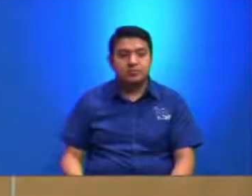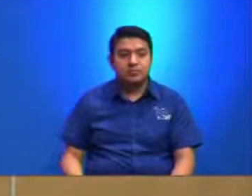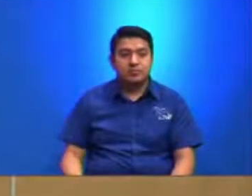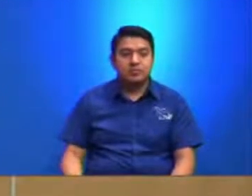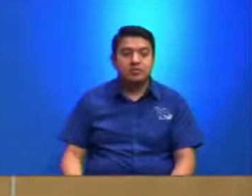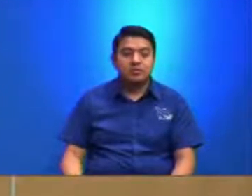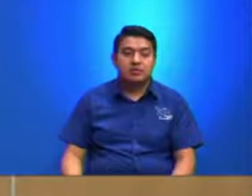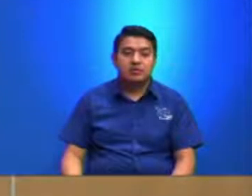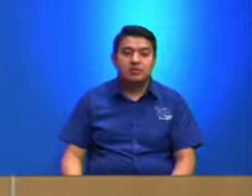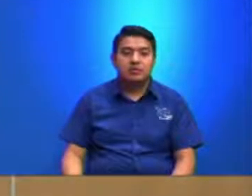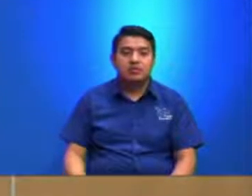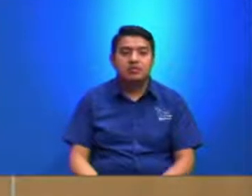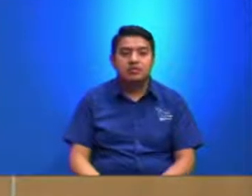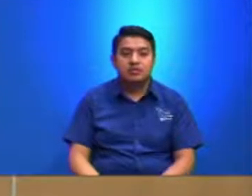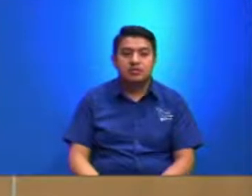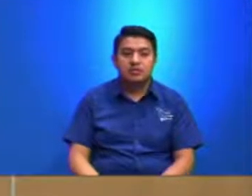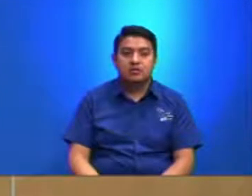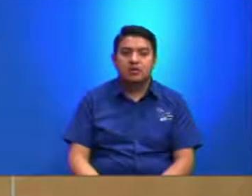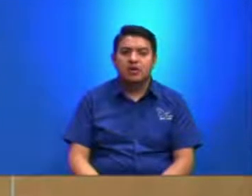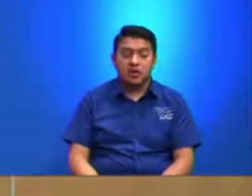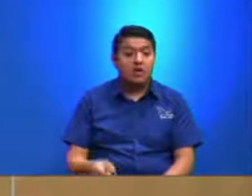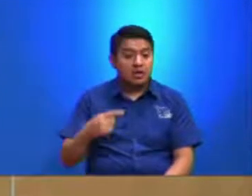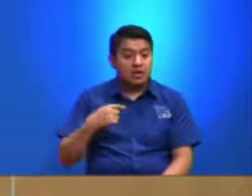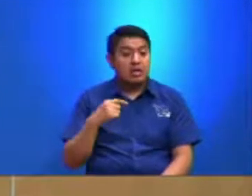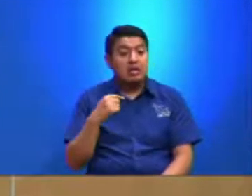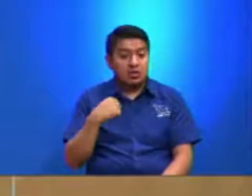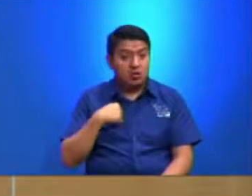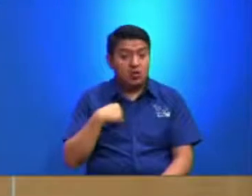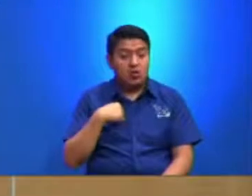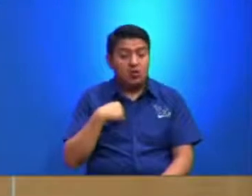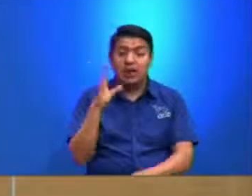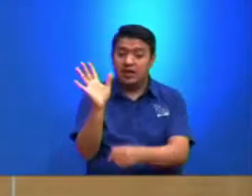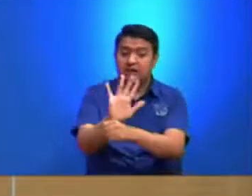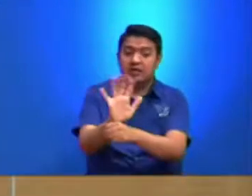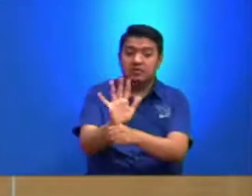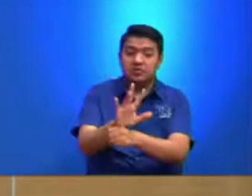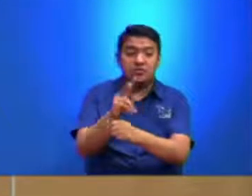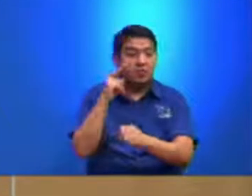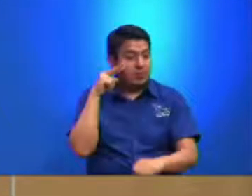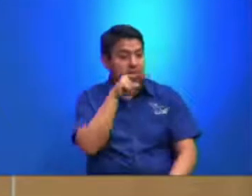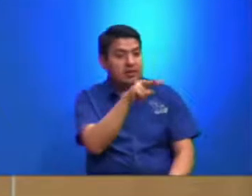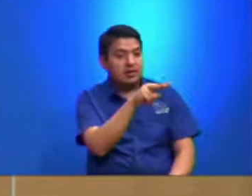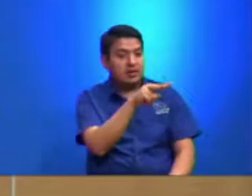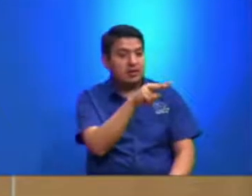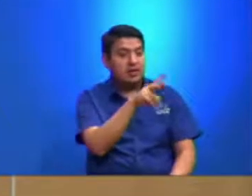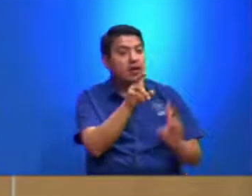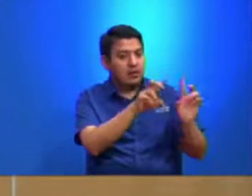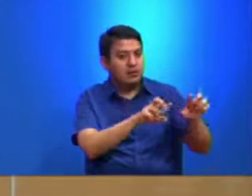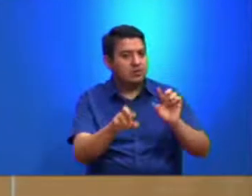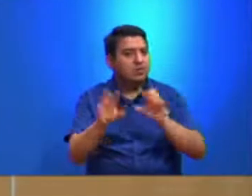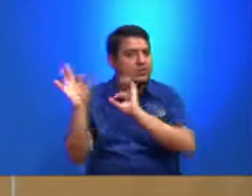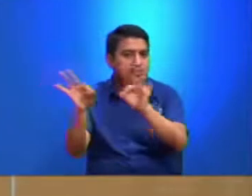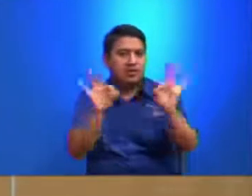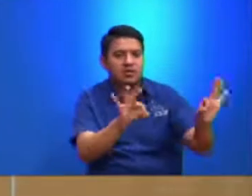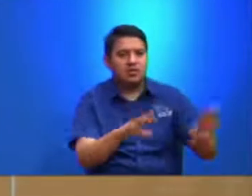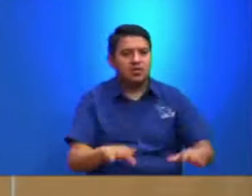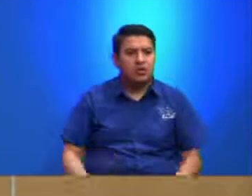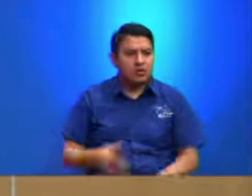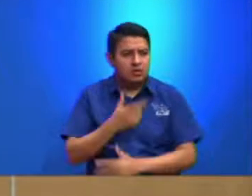viendo en televisión ministros así connotados. ¡Hala, Padre Santo! Pero este hombre no dice